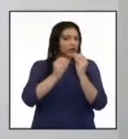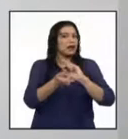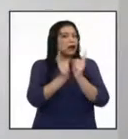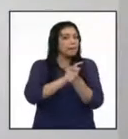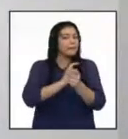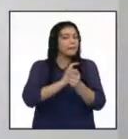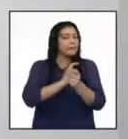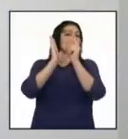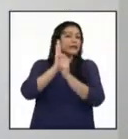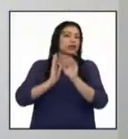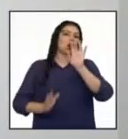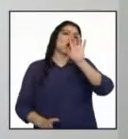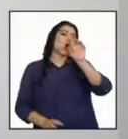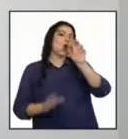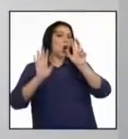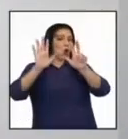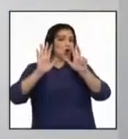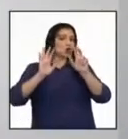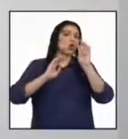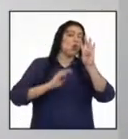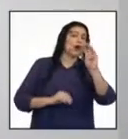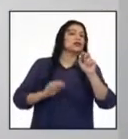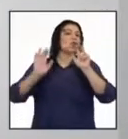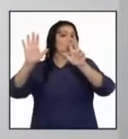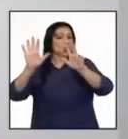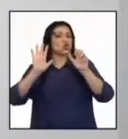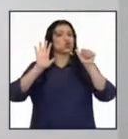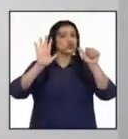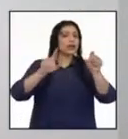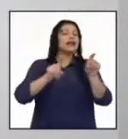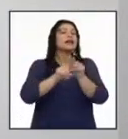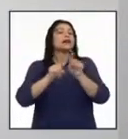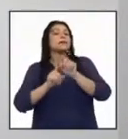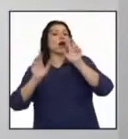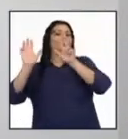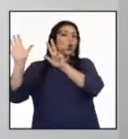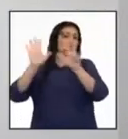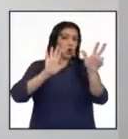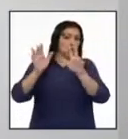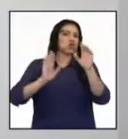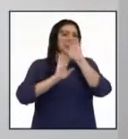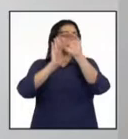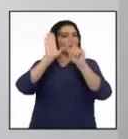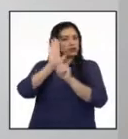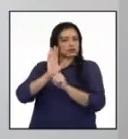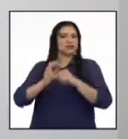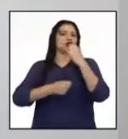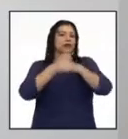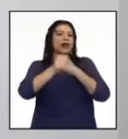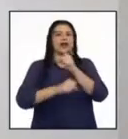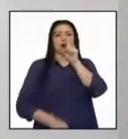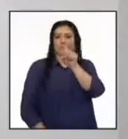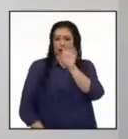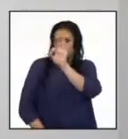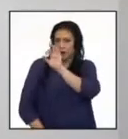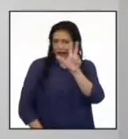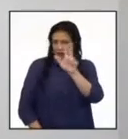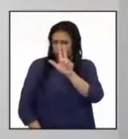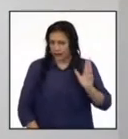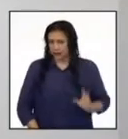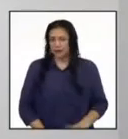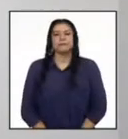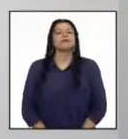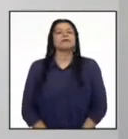los artículos 84, 86 y 88 de la Constitución de